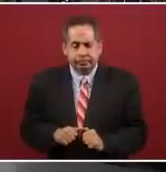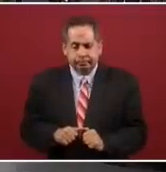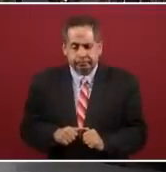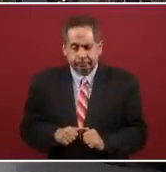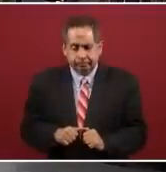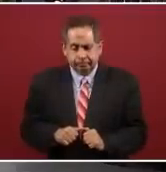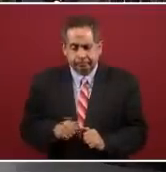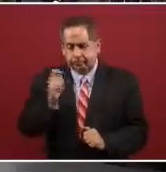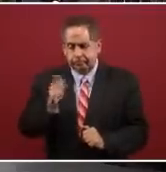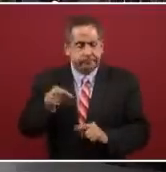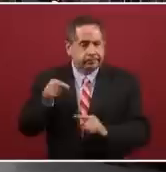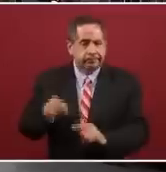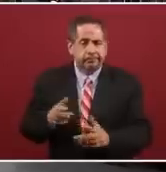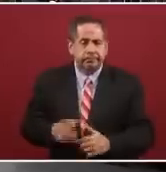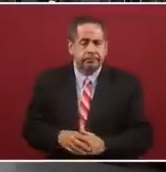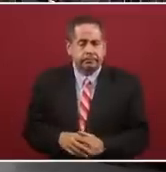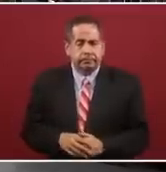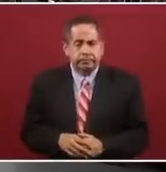Es decir,